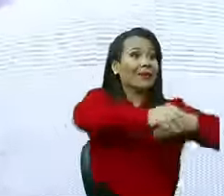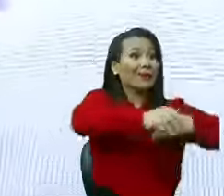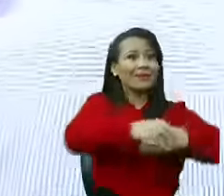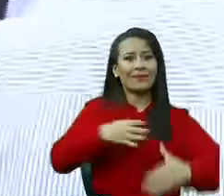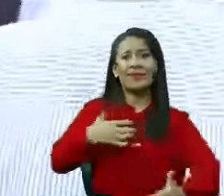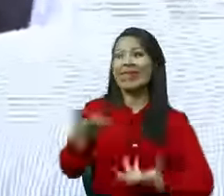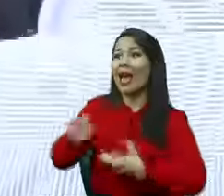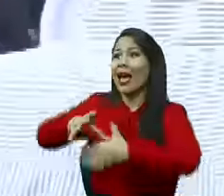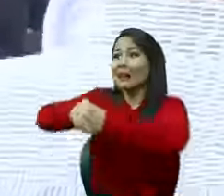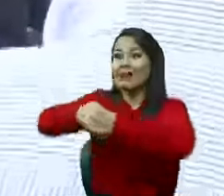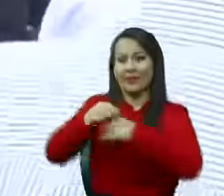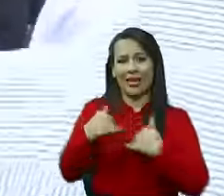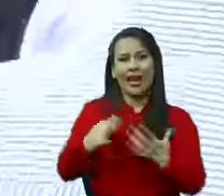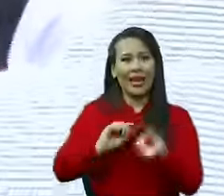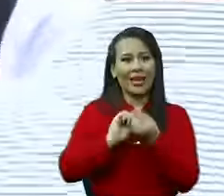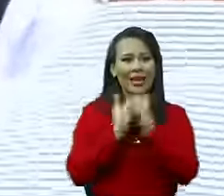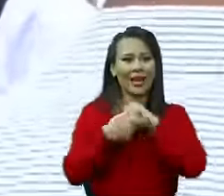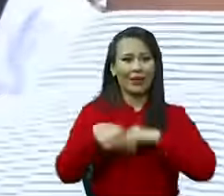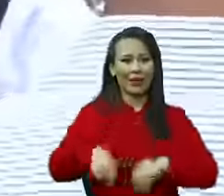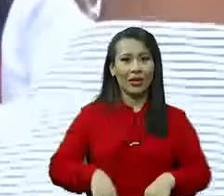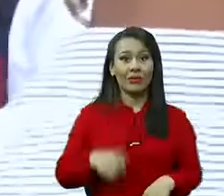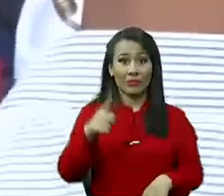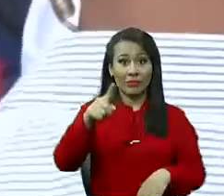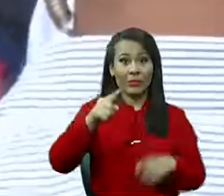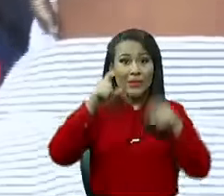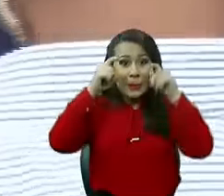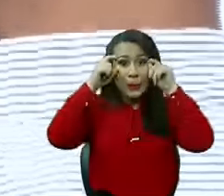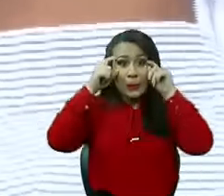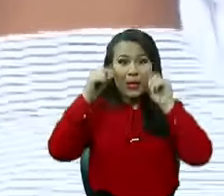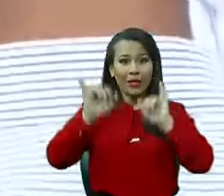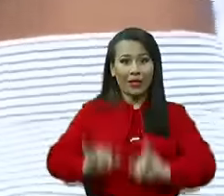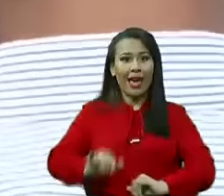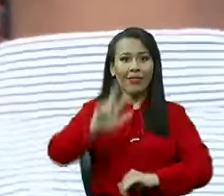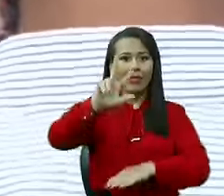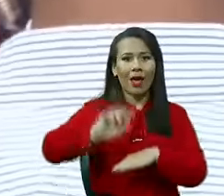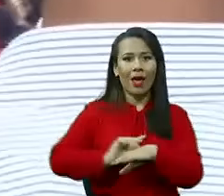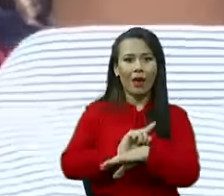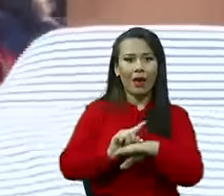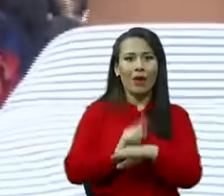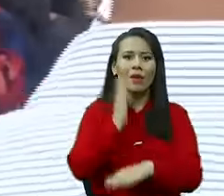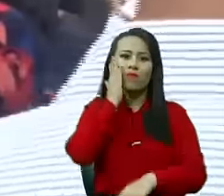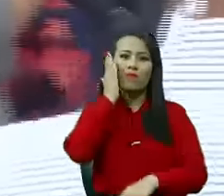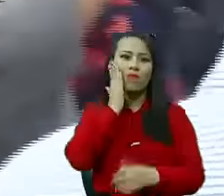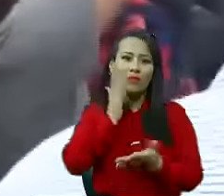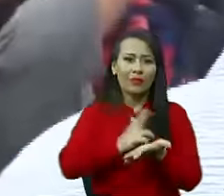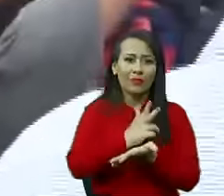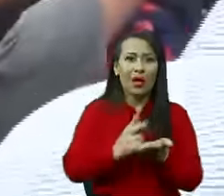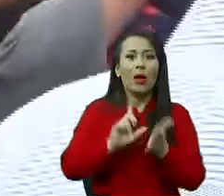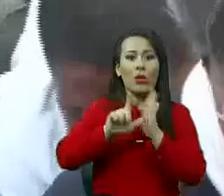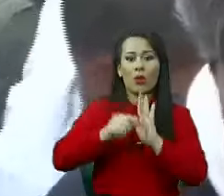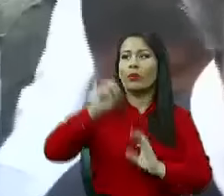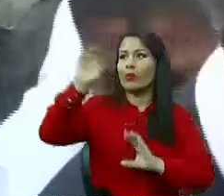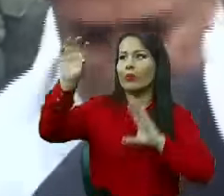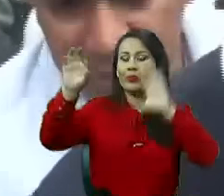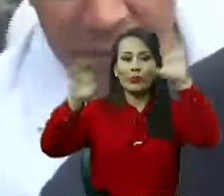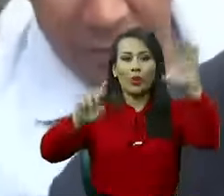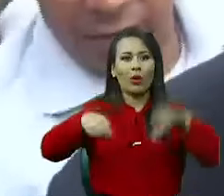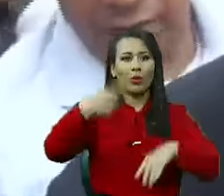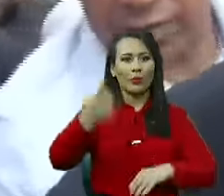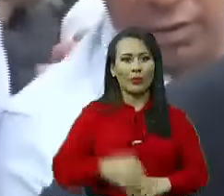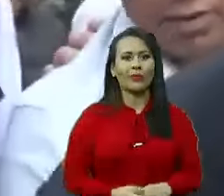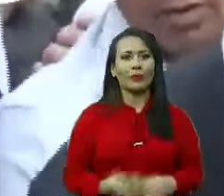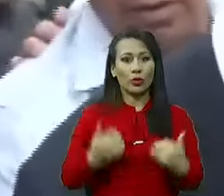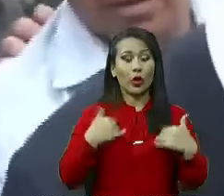prometiendo cambios para la provincia norteña laso permaneció 3 horas en carchi para luego continuar con el recorrido por otras regiones del Ecuador necesitamos